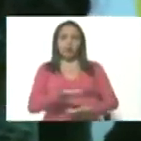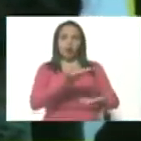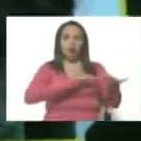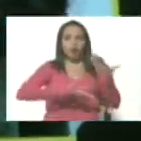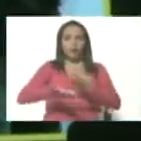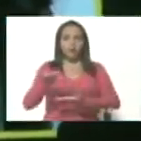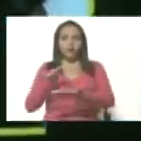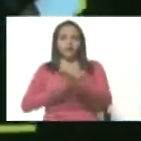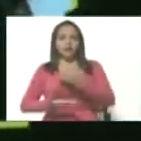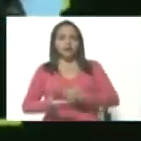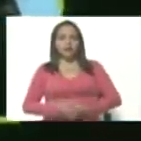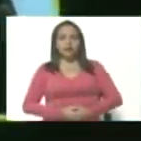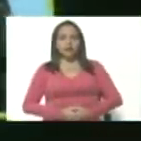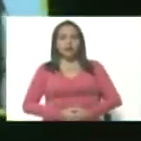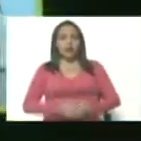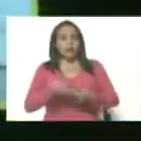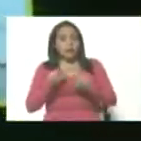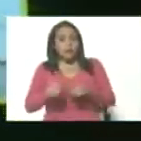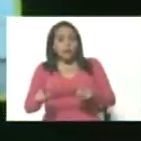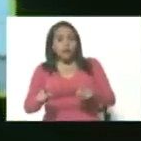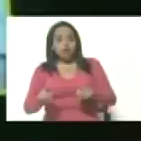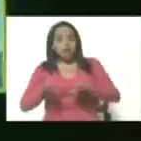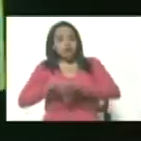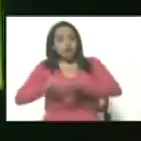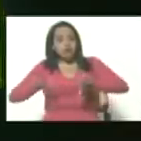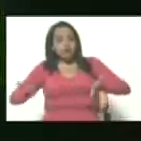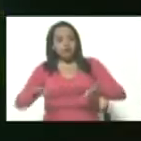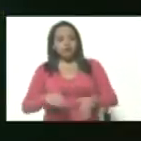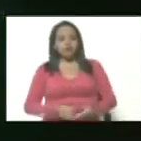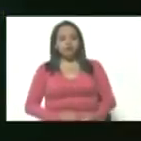compartida, pero diferenciada.